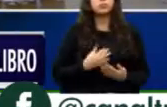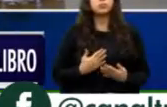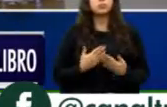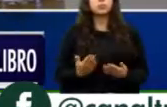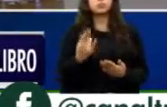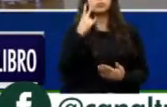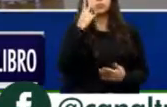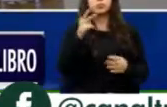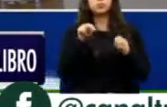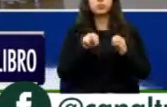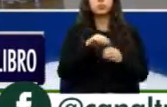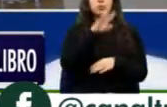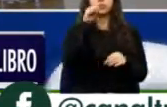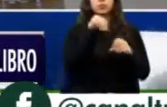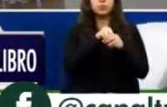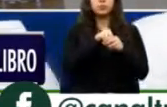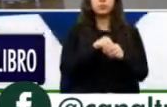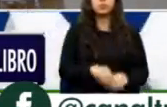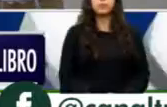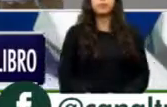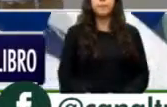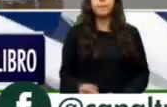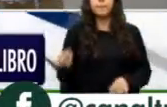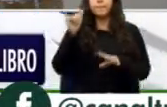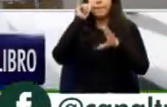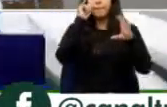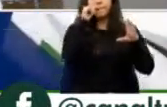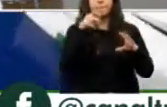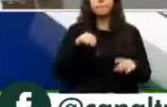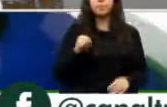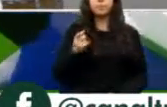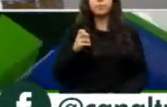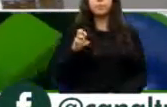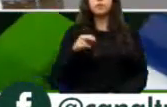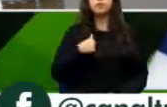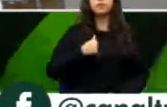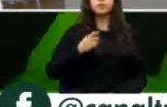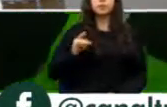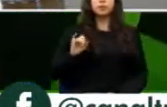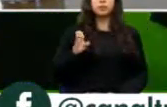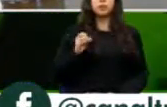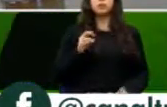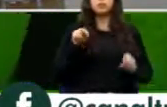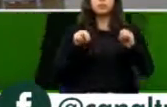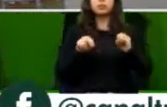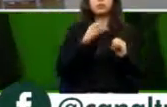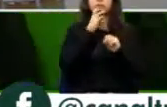través del Canal TRO. Con la cámara de Miguel Vergel, este fue un informe de Diego Suárez para Oriente Noticias. Muy buena tarde.